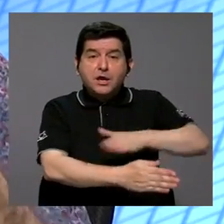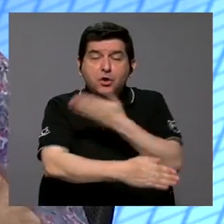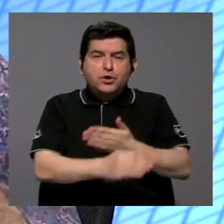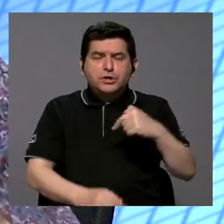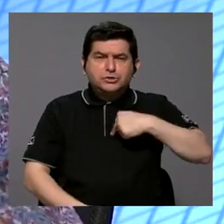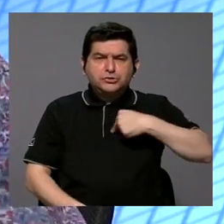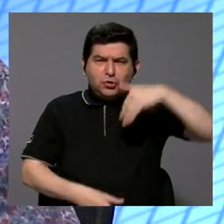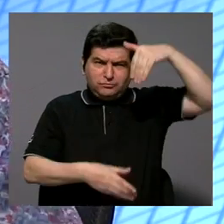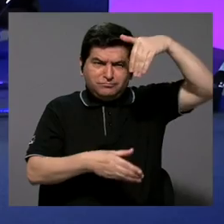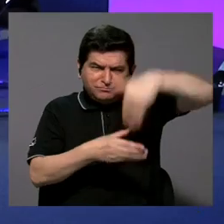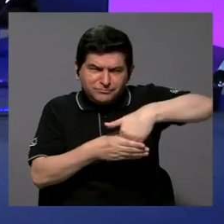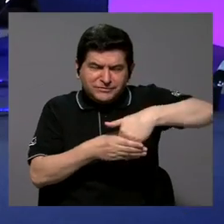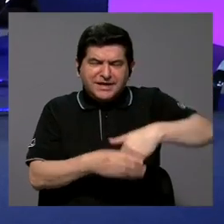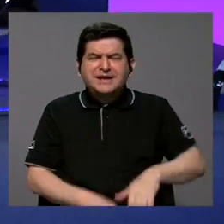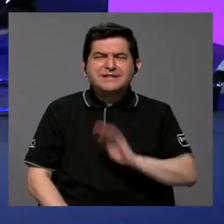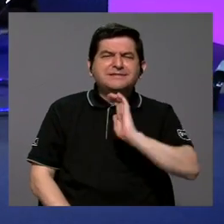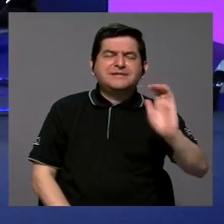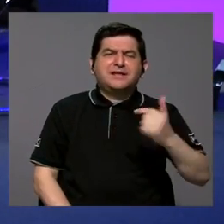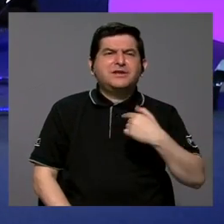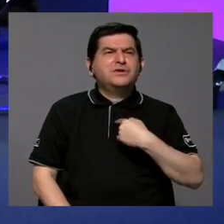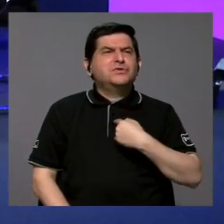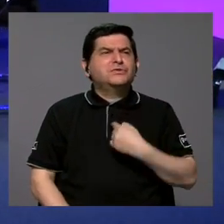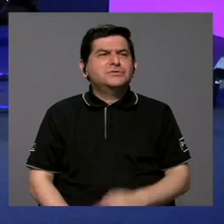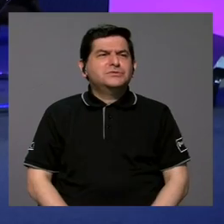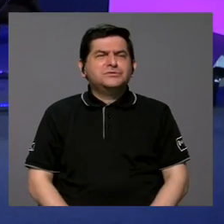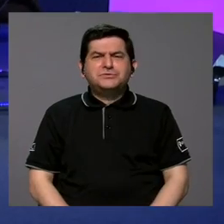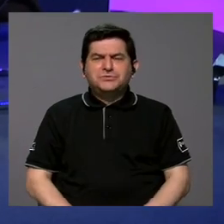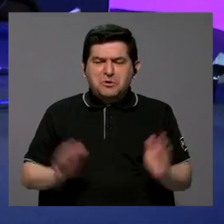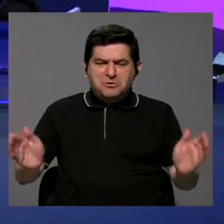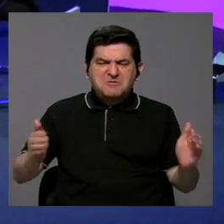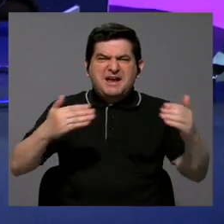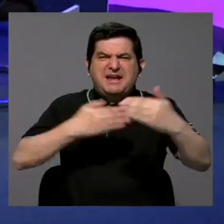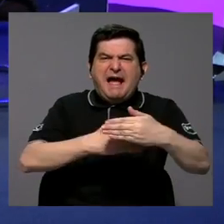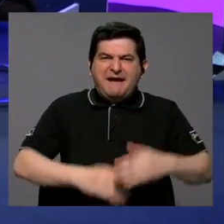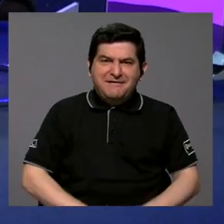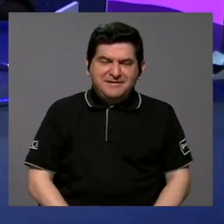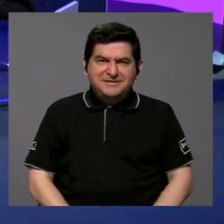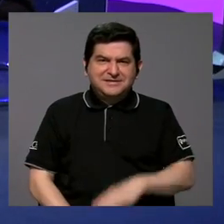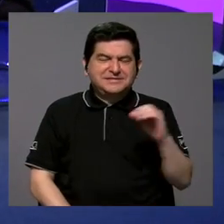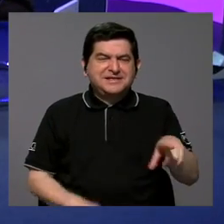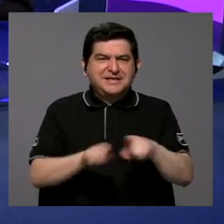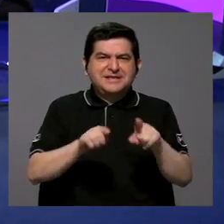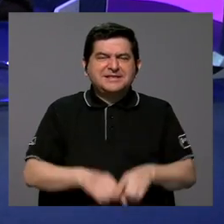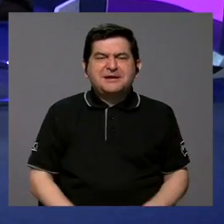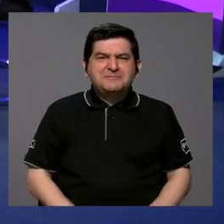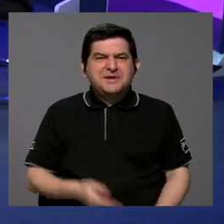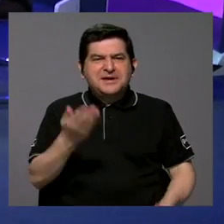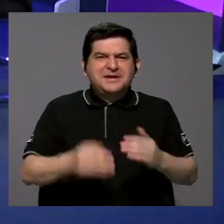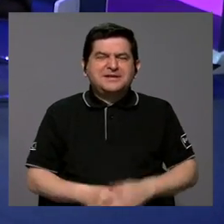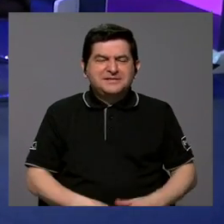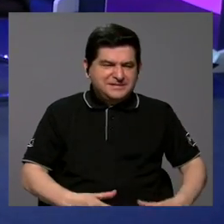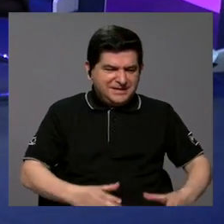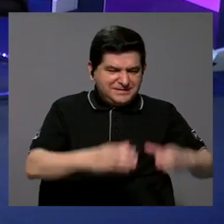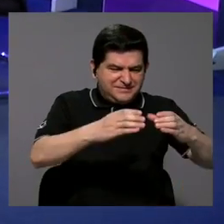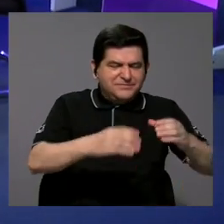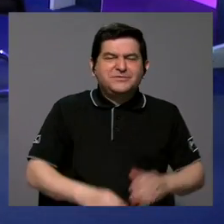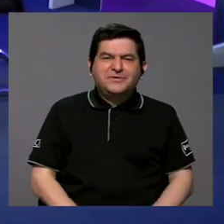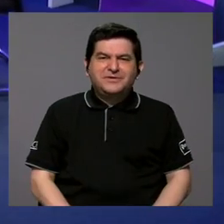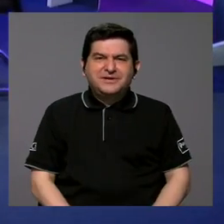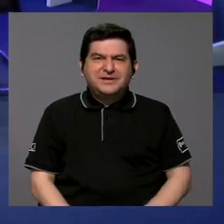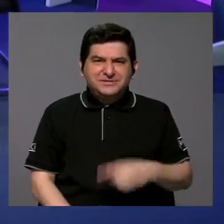de lleno desde muy niño. Agarraba cajas y, ¿verdad?, floreros y ceniceros y le